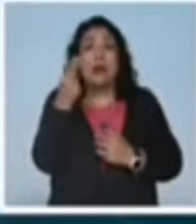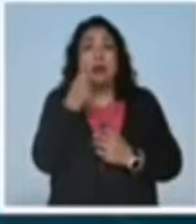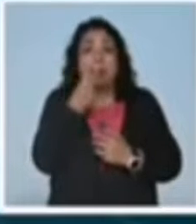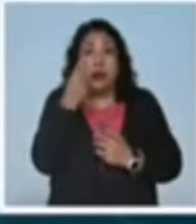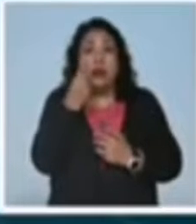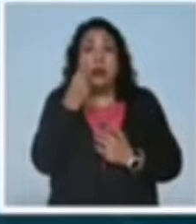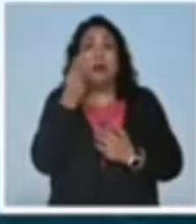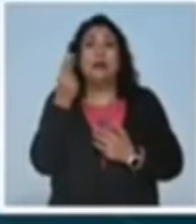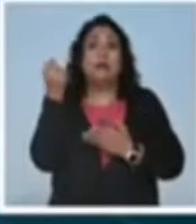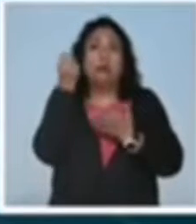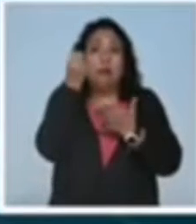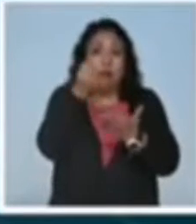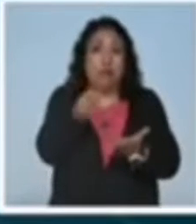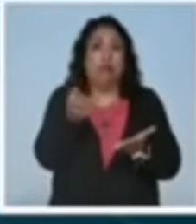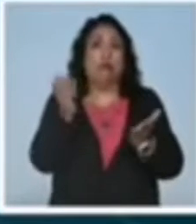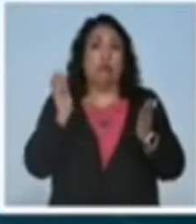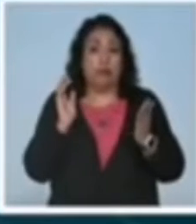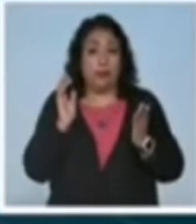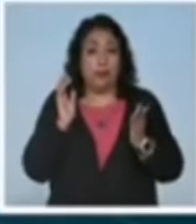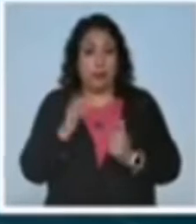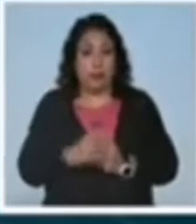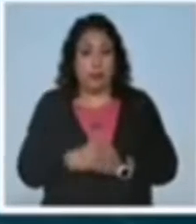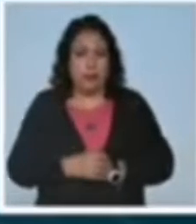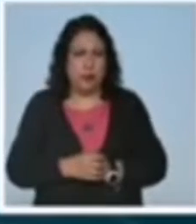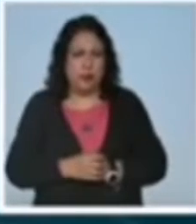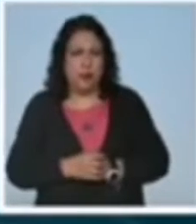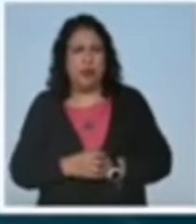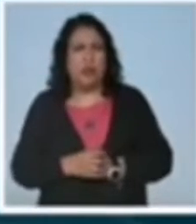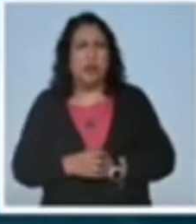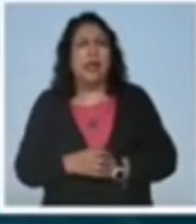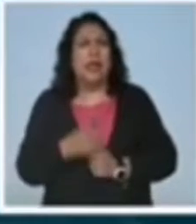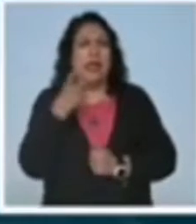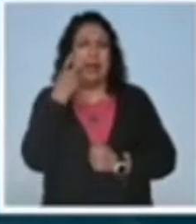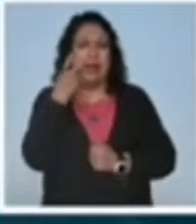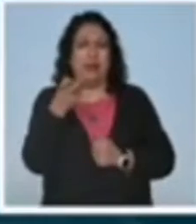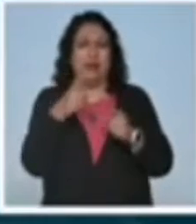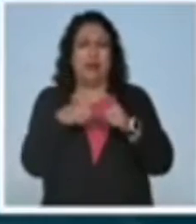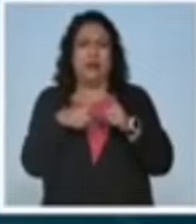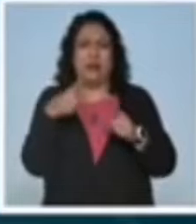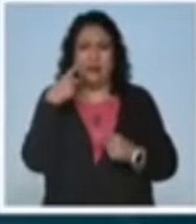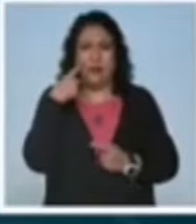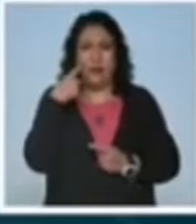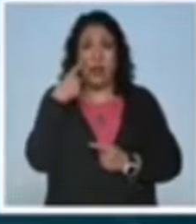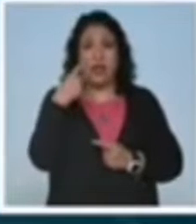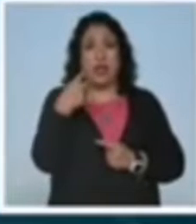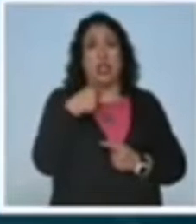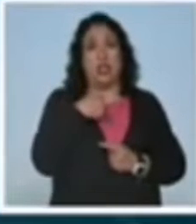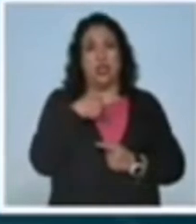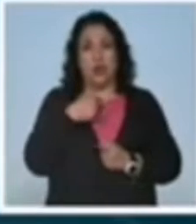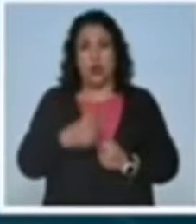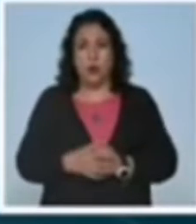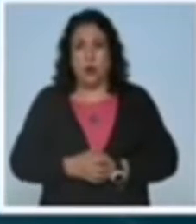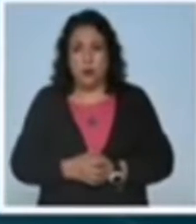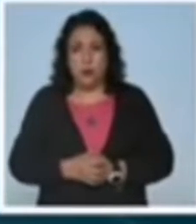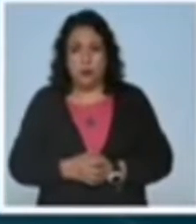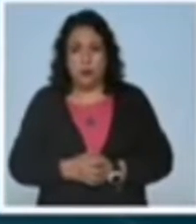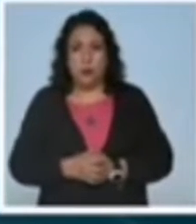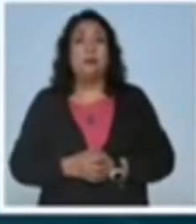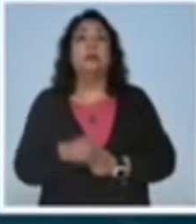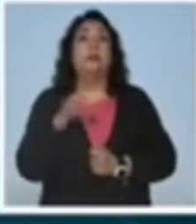adecuar a un presupuesto y a un tiempo. Qué distinto era esto de lo que yo venía haciendo.